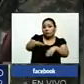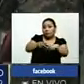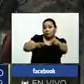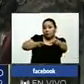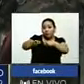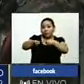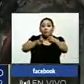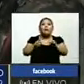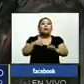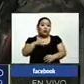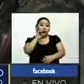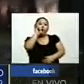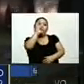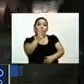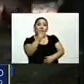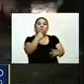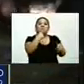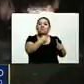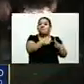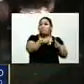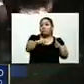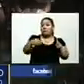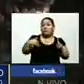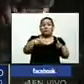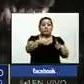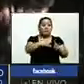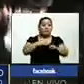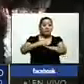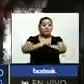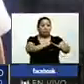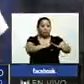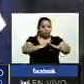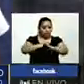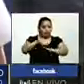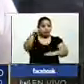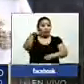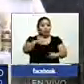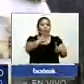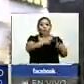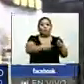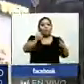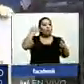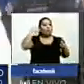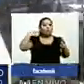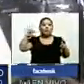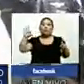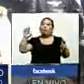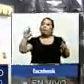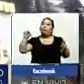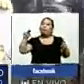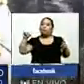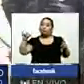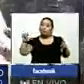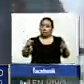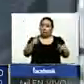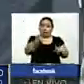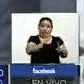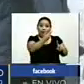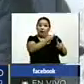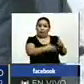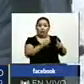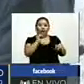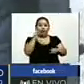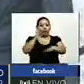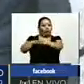Territorial. Así lo confirmó el ministro de la Defensa Nacional, Francis Merino Monroy. Las autoridades están